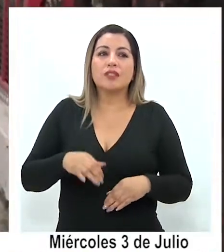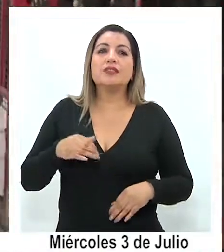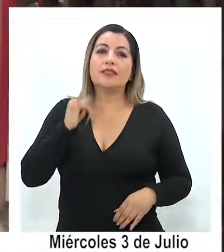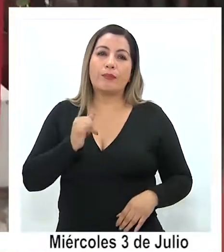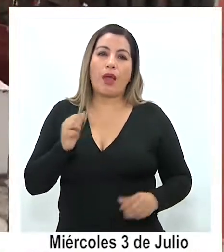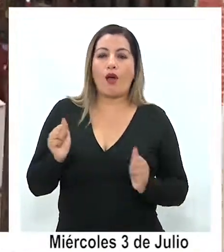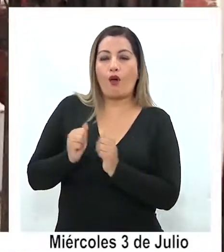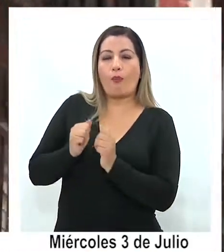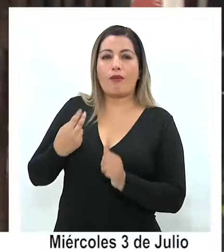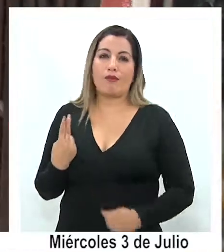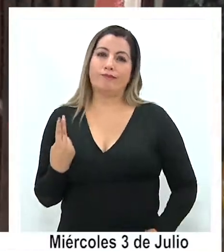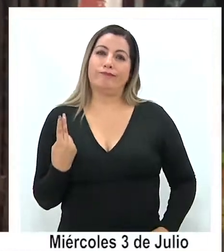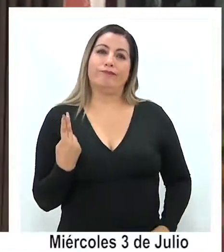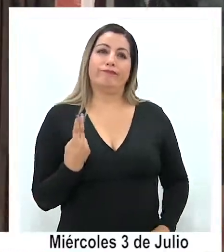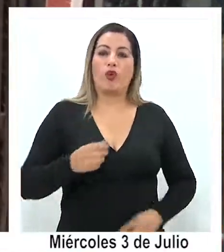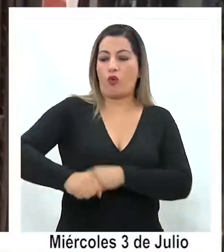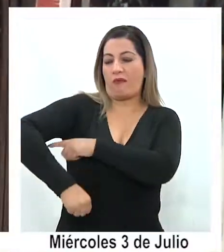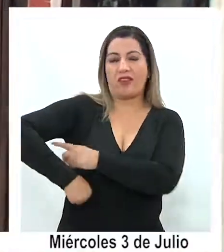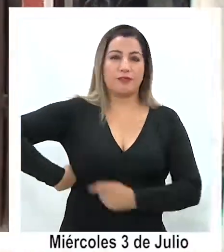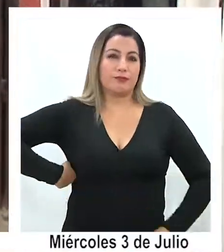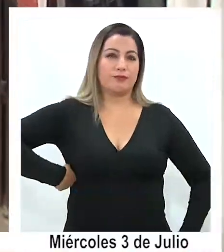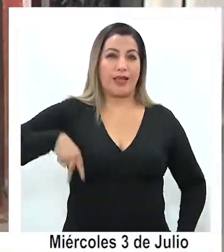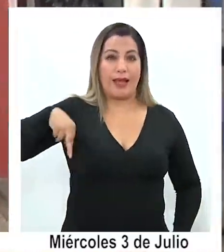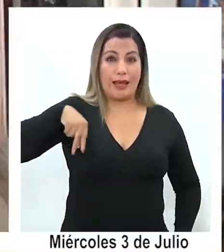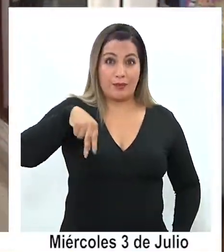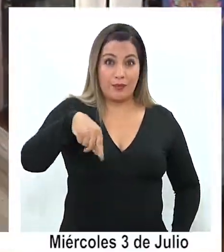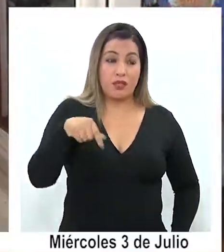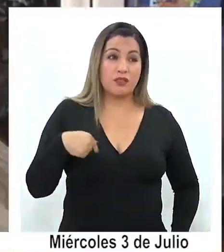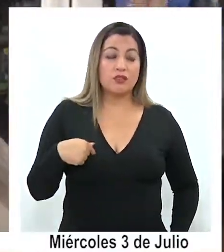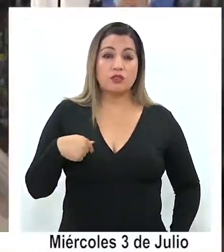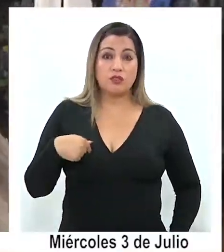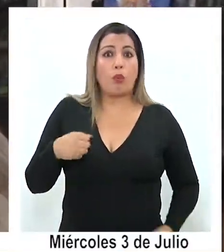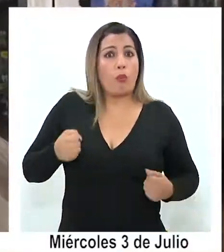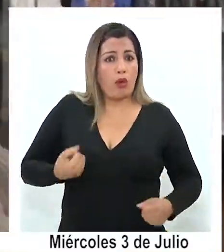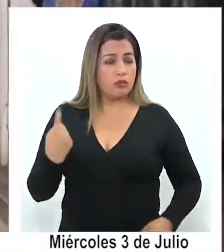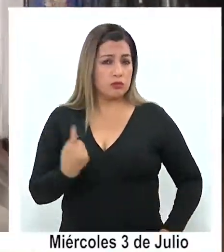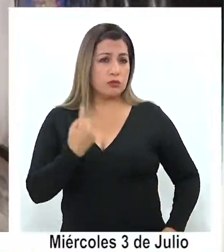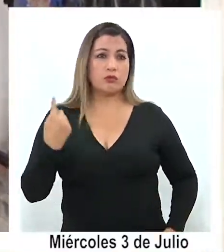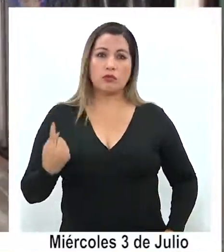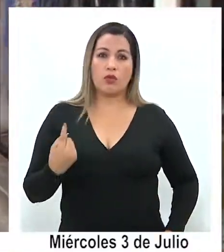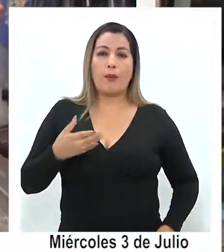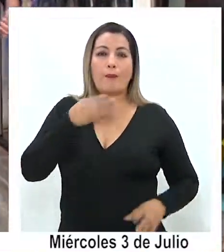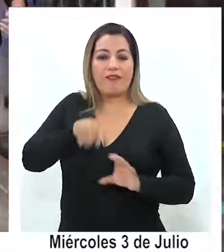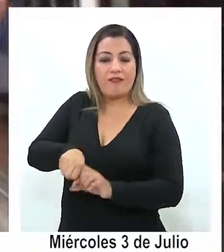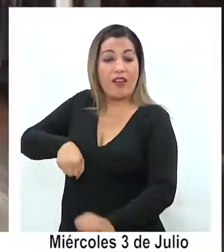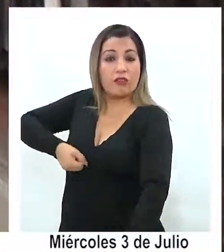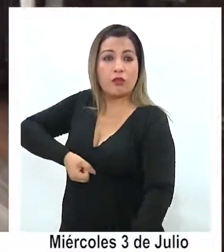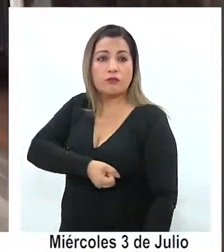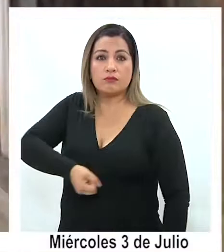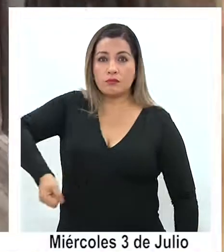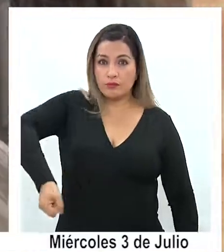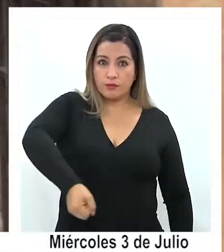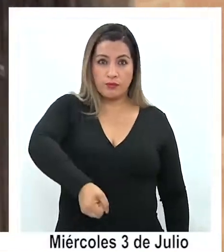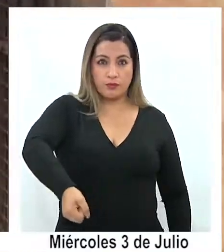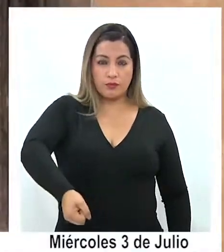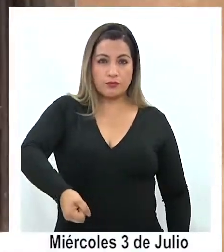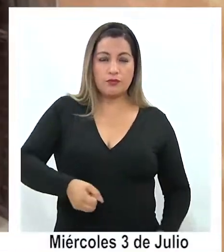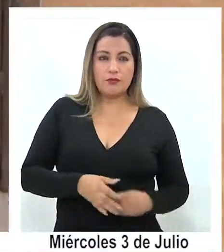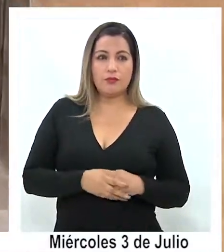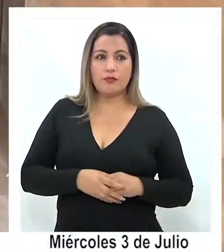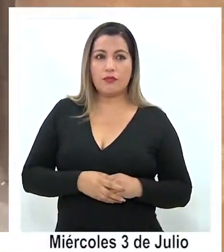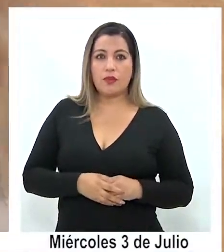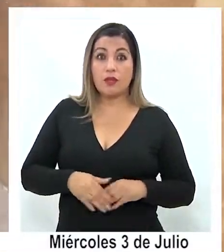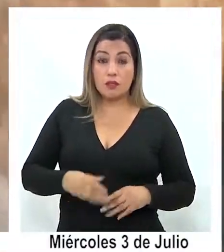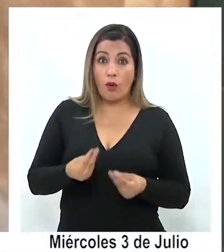acompañada, siempre del brazo de alguien. Sin embargo, yo soy capaz de moverme sola con mi bastón. Entonces, al